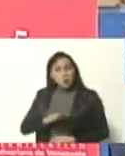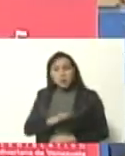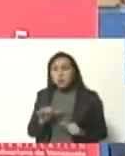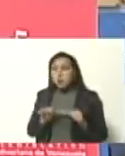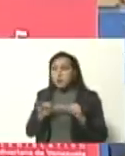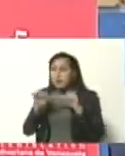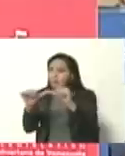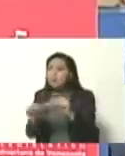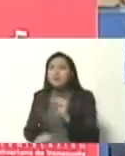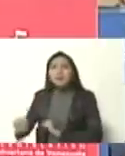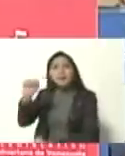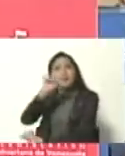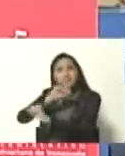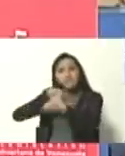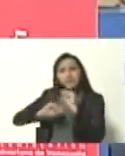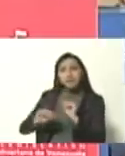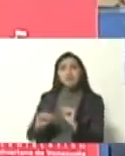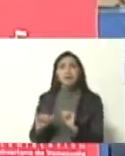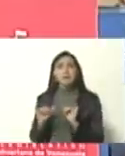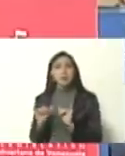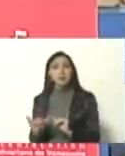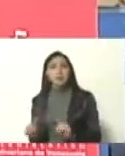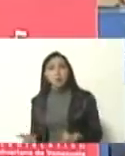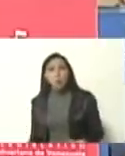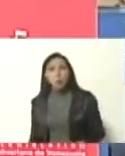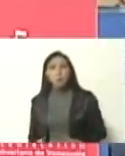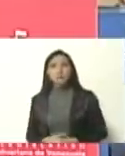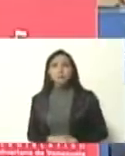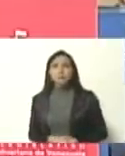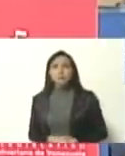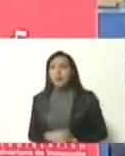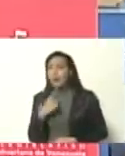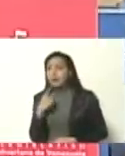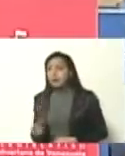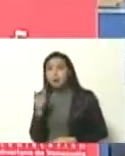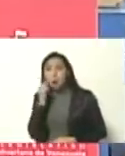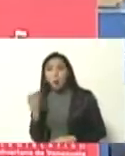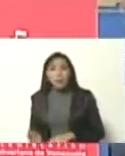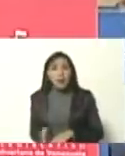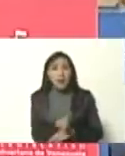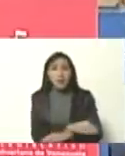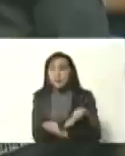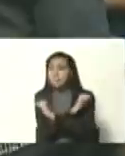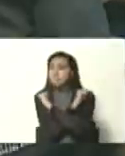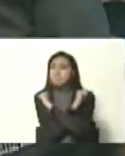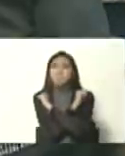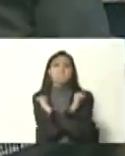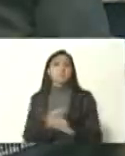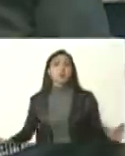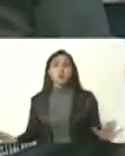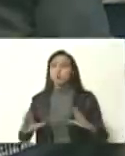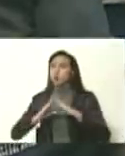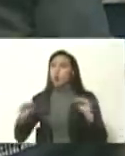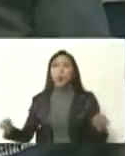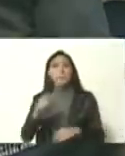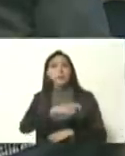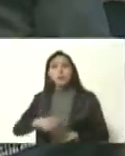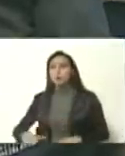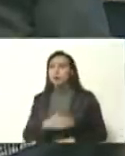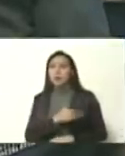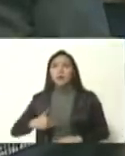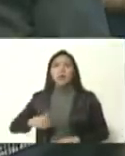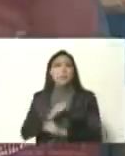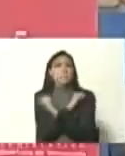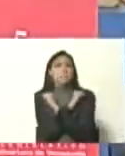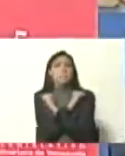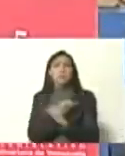de Defensa, como dice este terrorista, para volar a los generales que estaban allí. Quién sabe